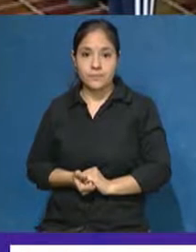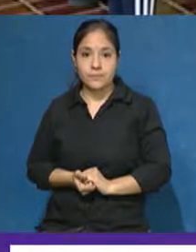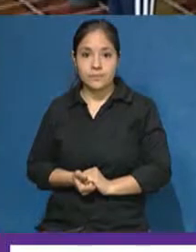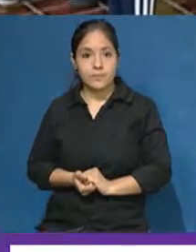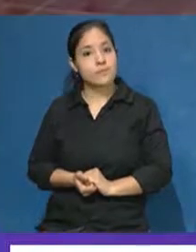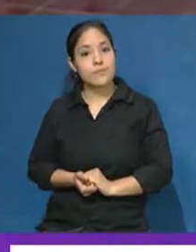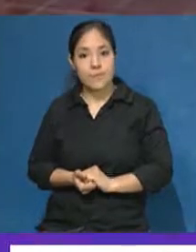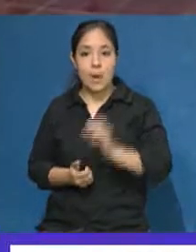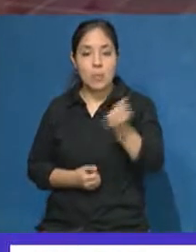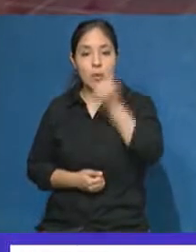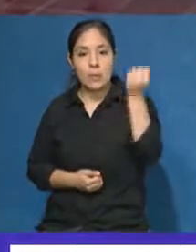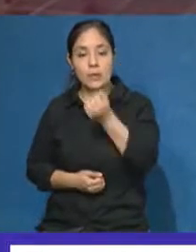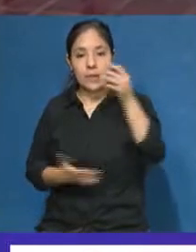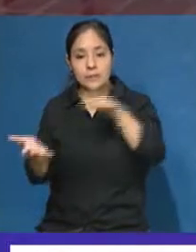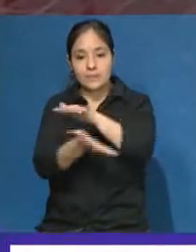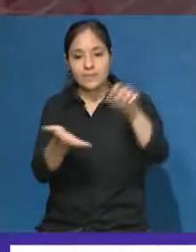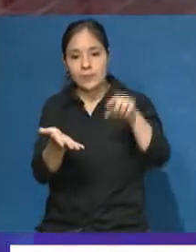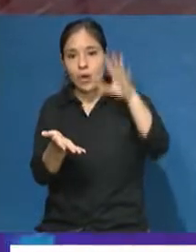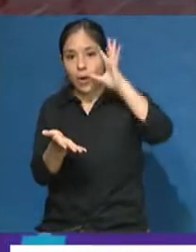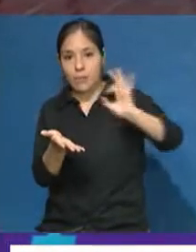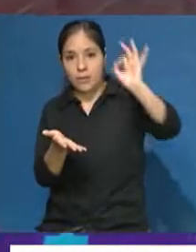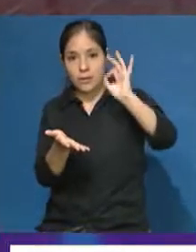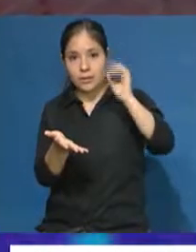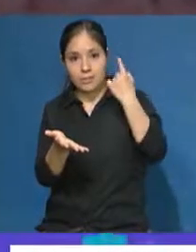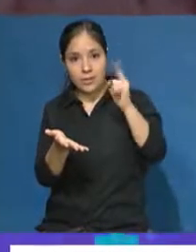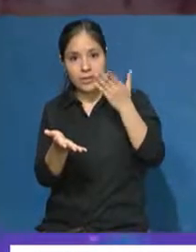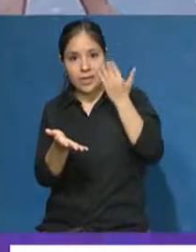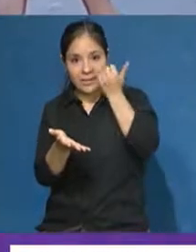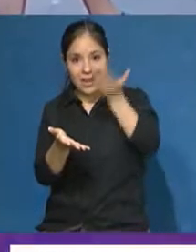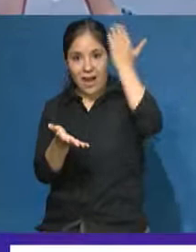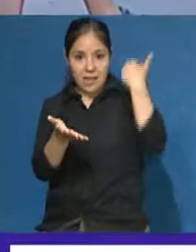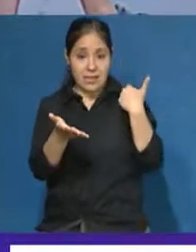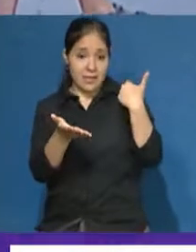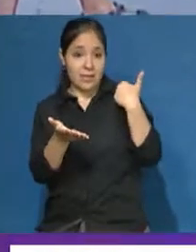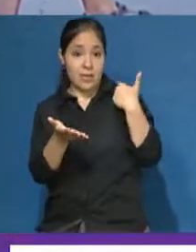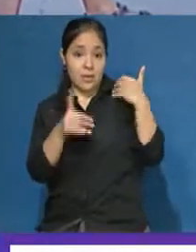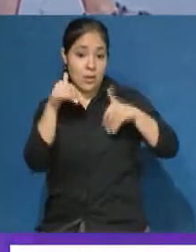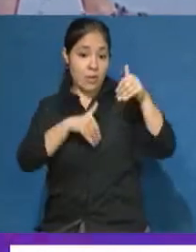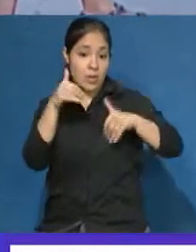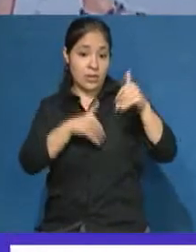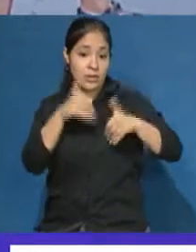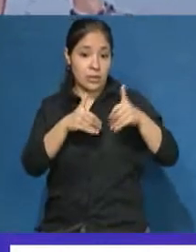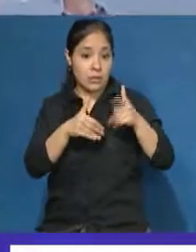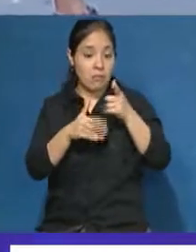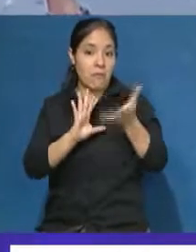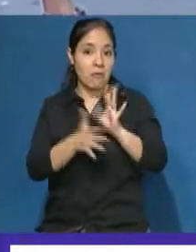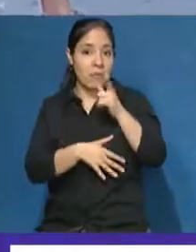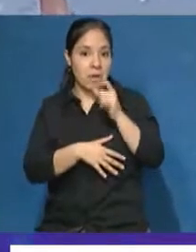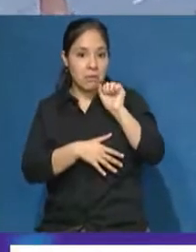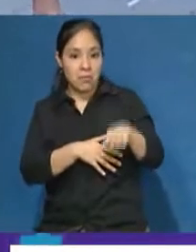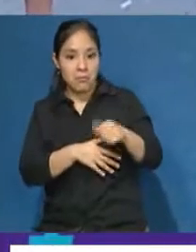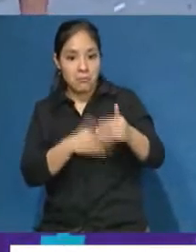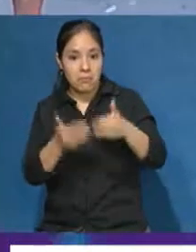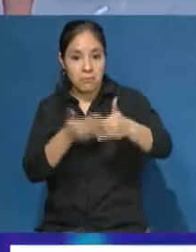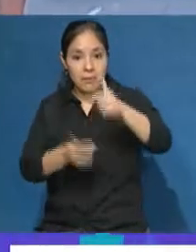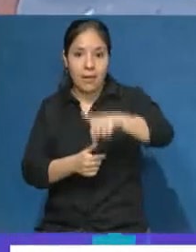muy, muy valederas, pero ya se zanjó esa opinión cuando votó el pueblo en el plebiscito respectivo, ¿no? De todas maneras, ¿tuvieron